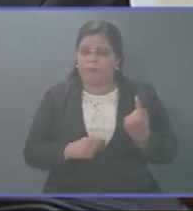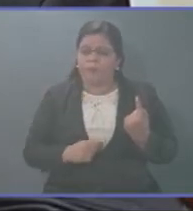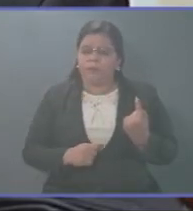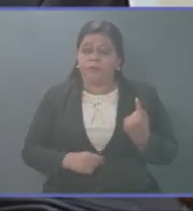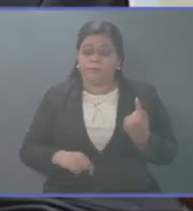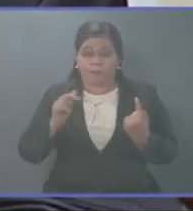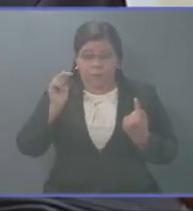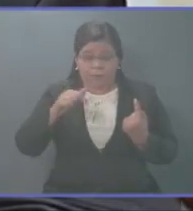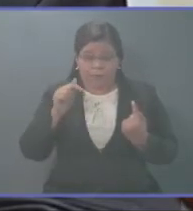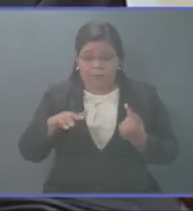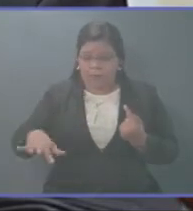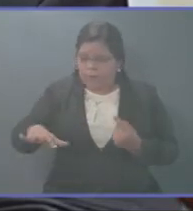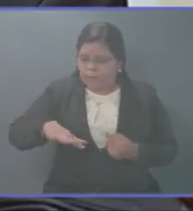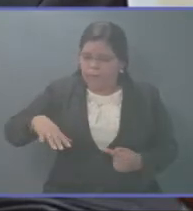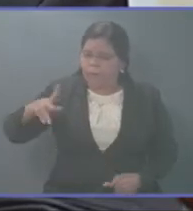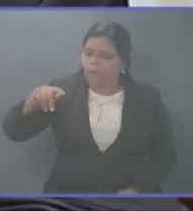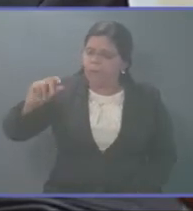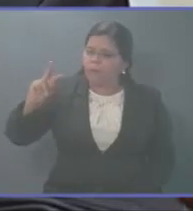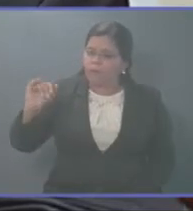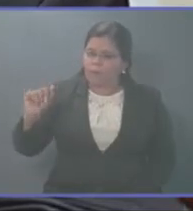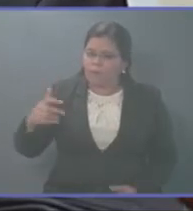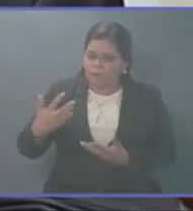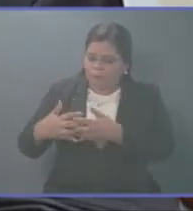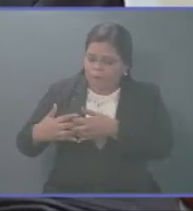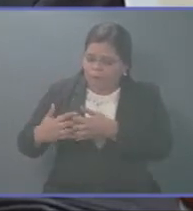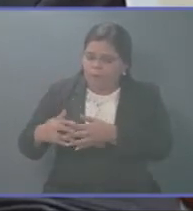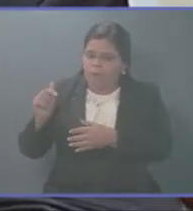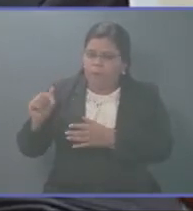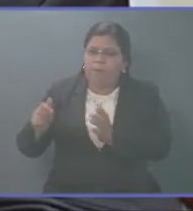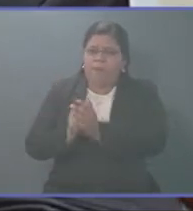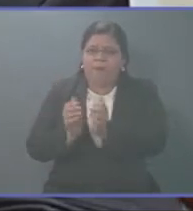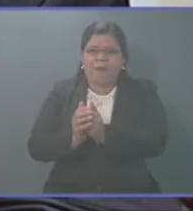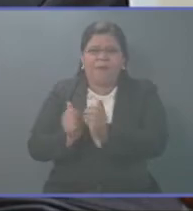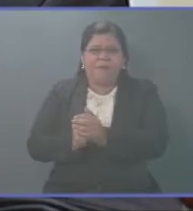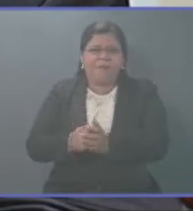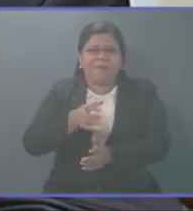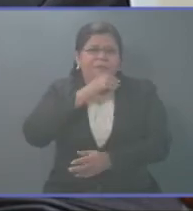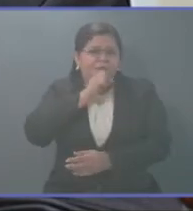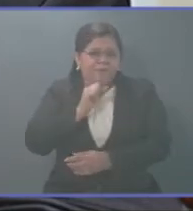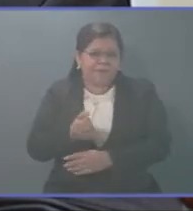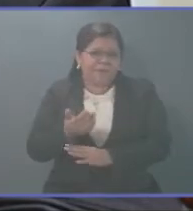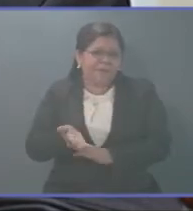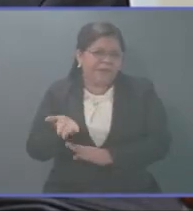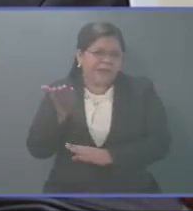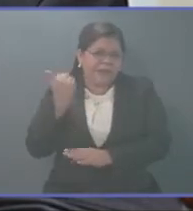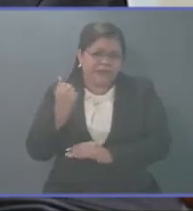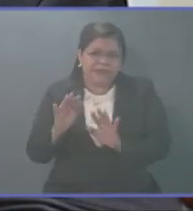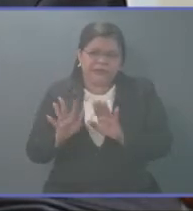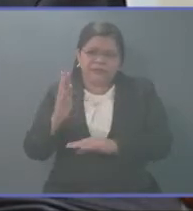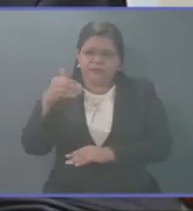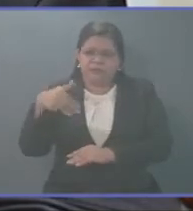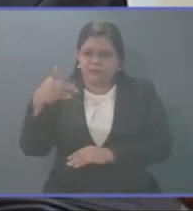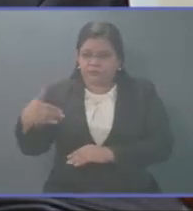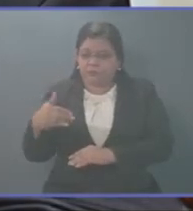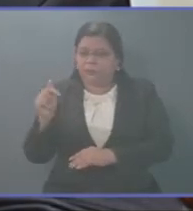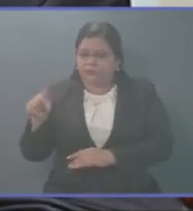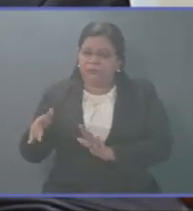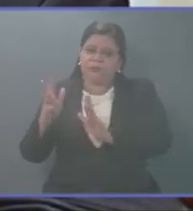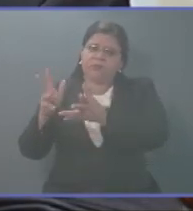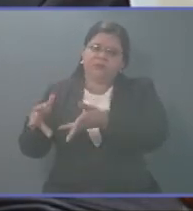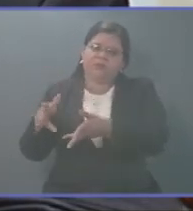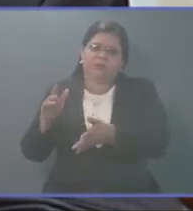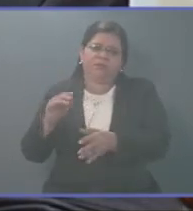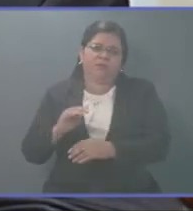que esta planta de Las Pavas tiene un problema por más de 15 años y que se ha encontrado en total